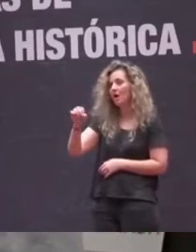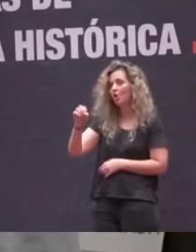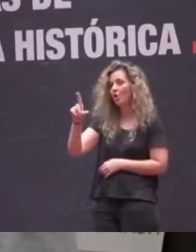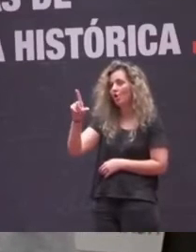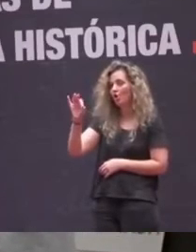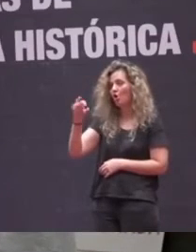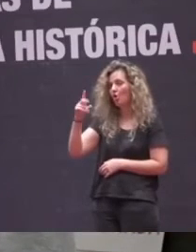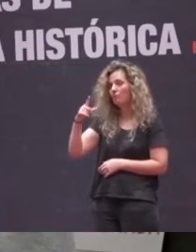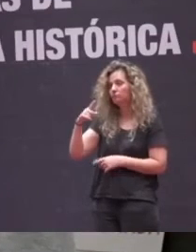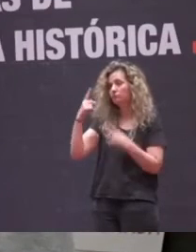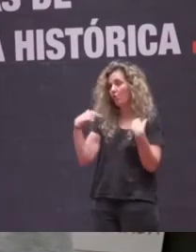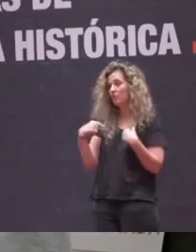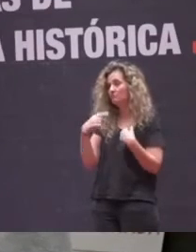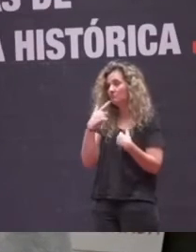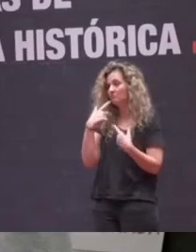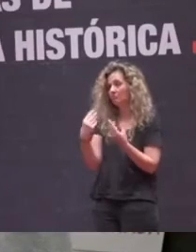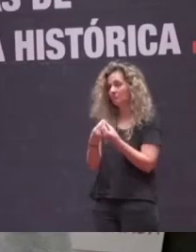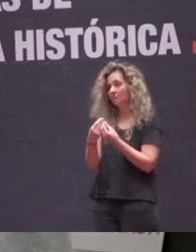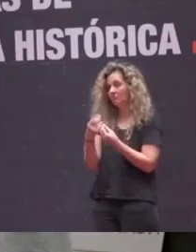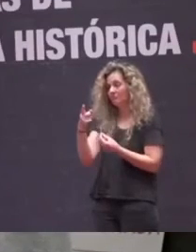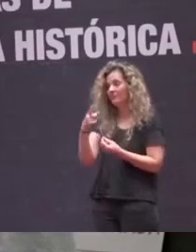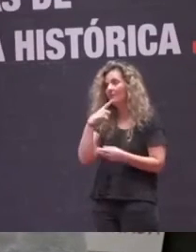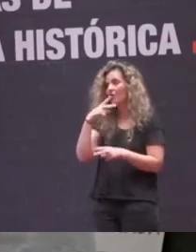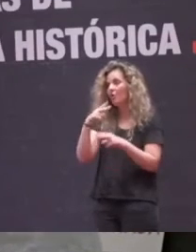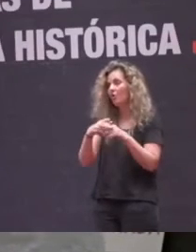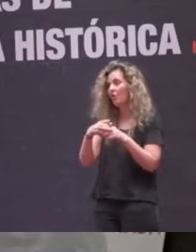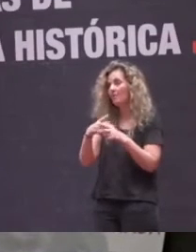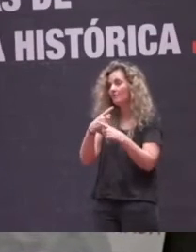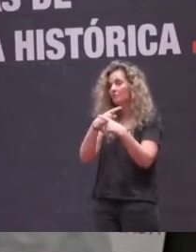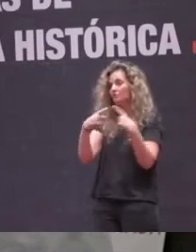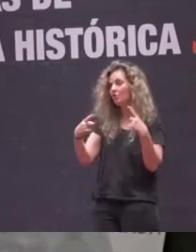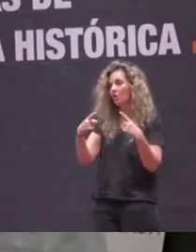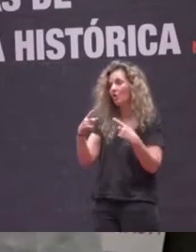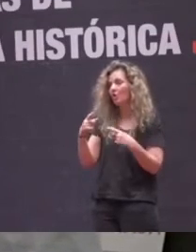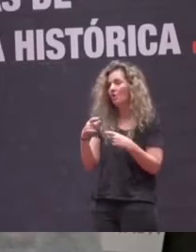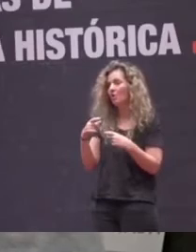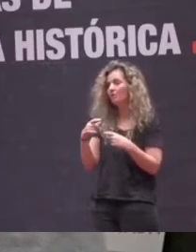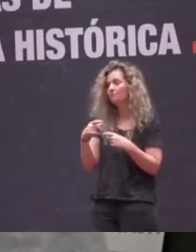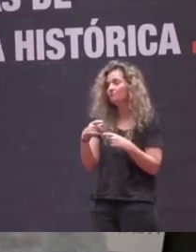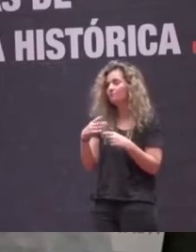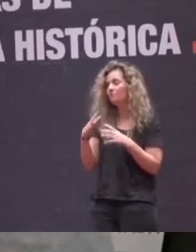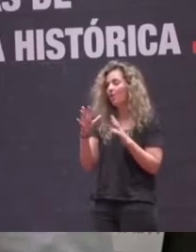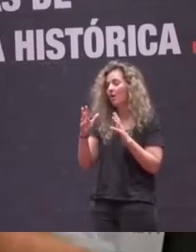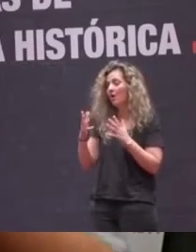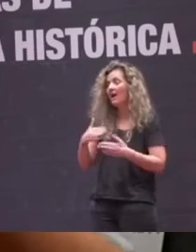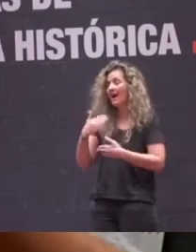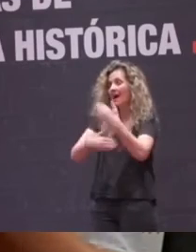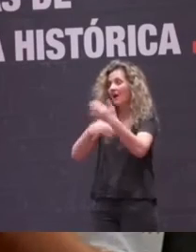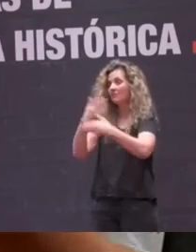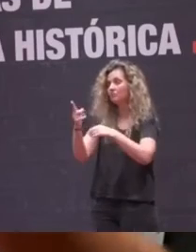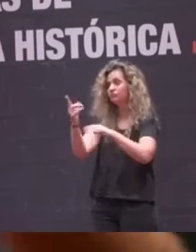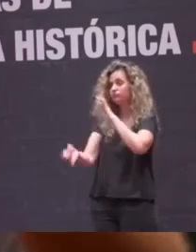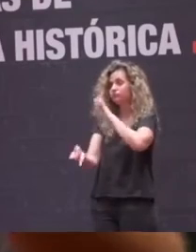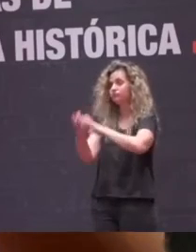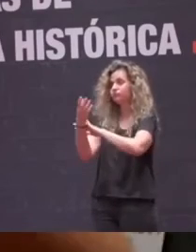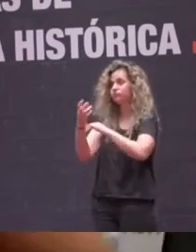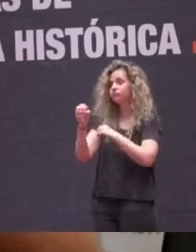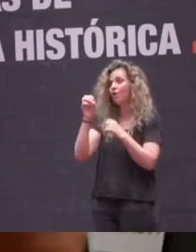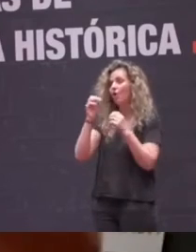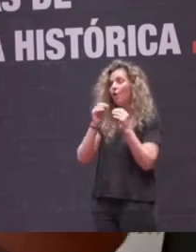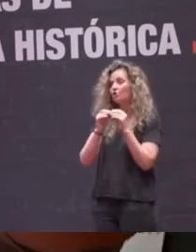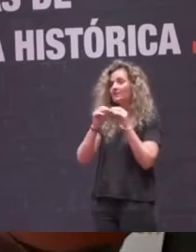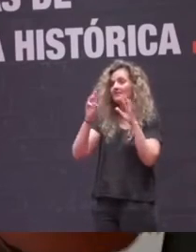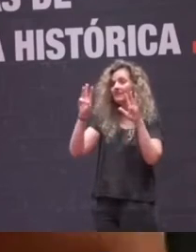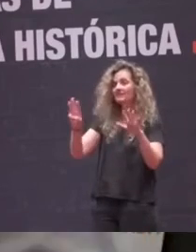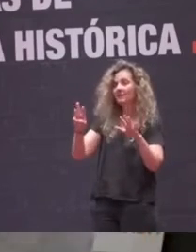nos, pues, por exemplo, o nome da Xunta Pro Devolución, xa inventara él no ano 83, ¿no? O ano 80